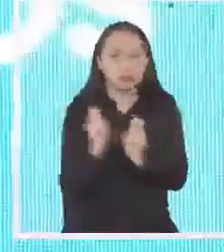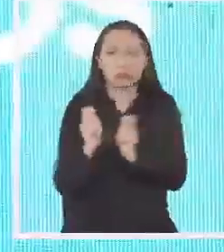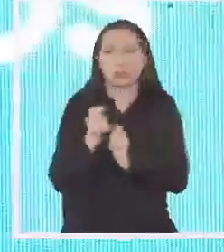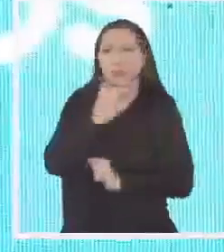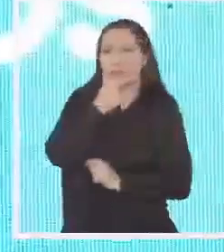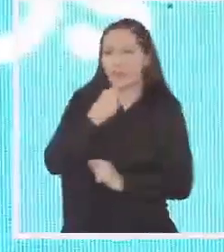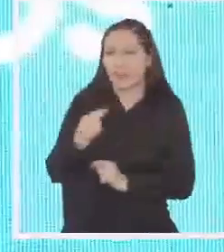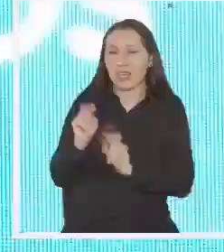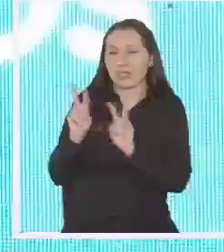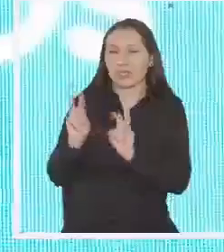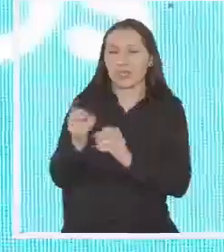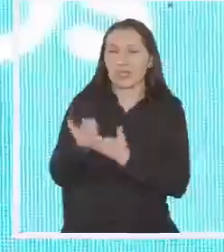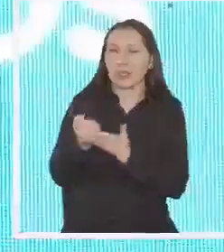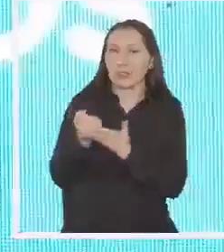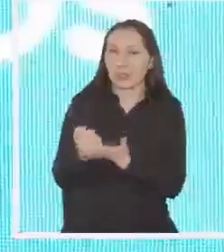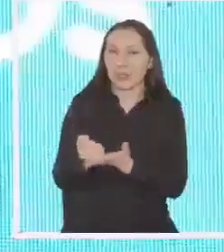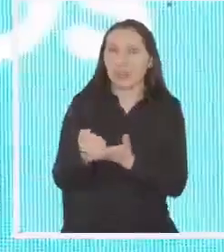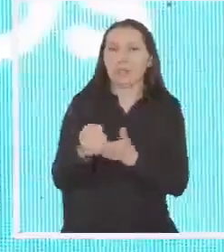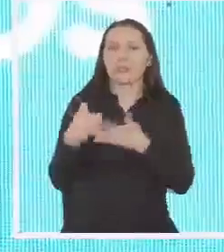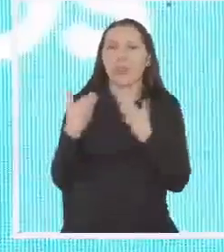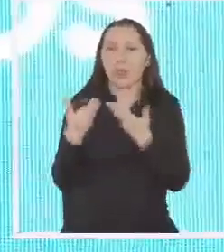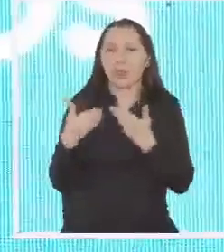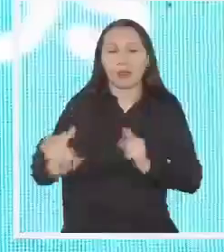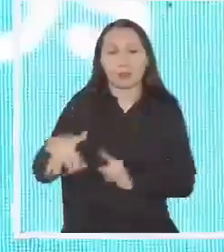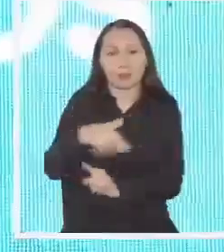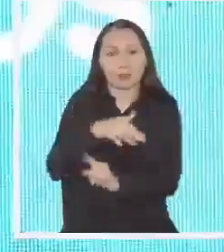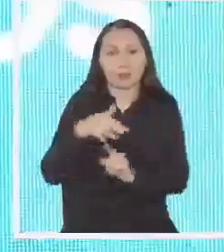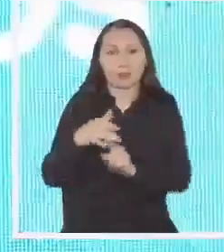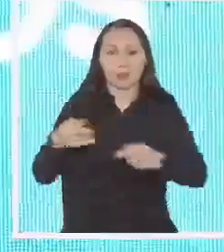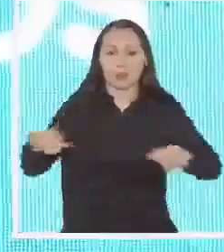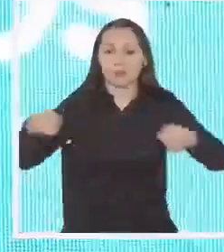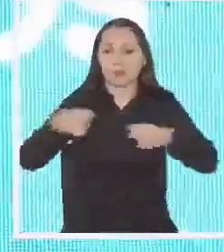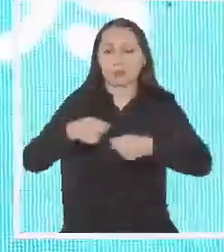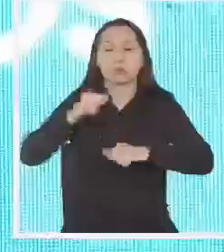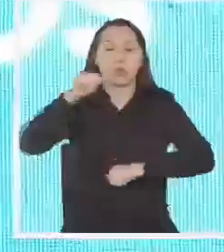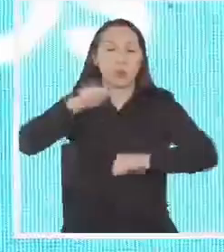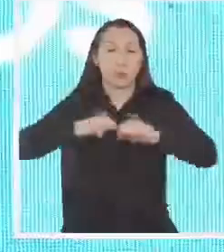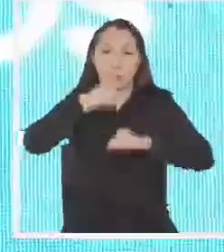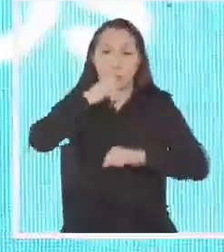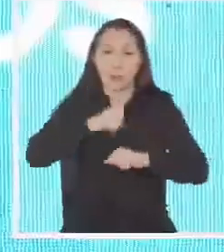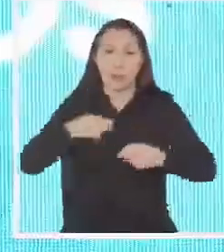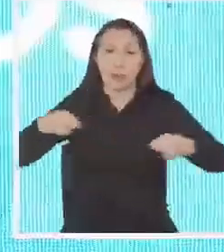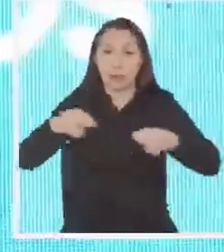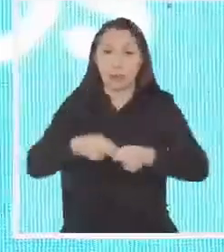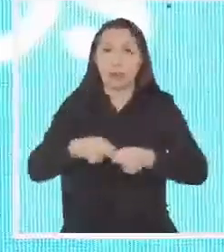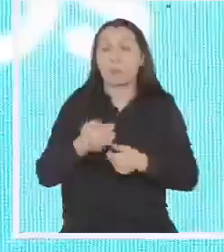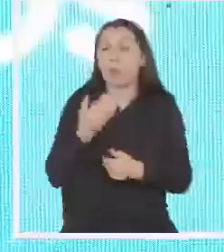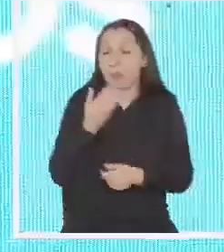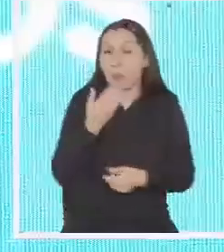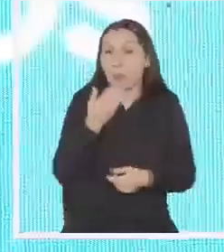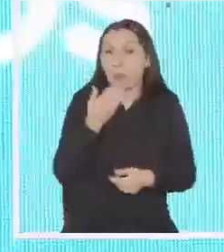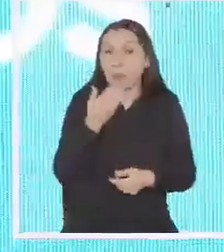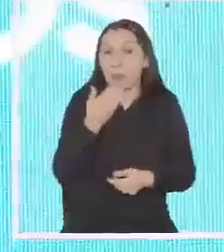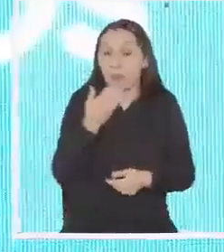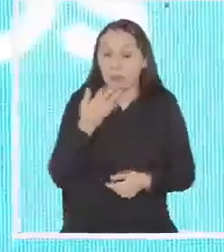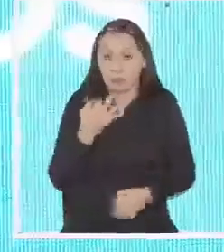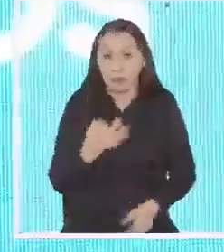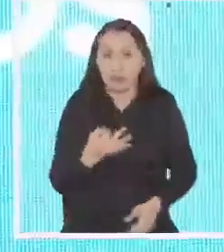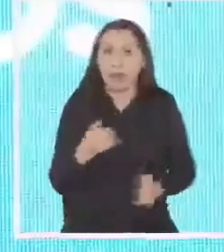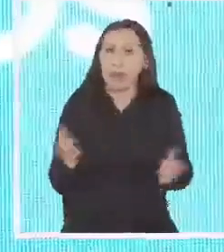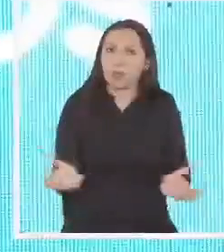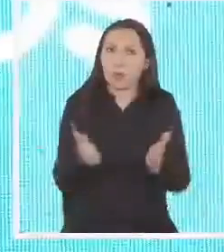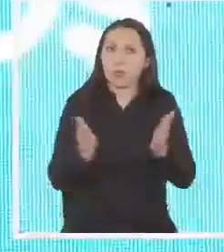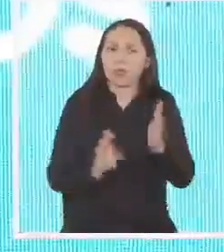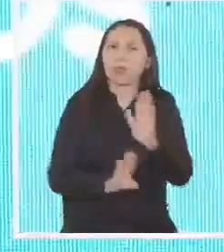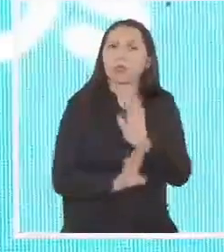facilitar y generar las condiciones para la inversión privada y también, por cierto, fomentar